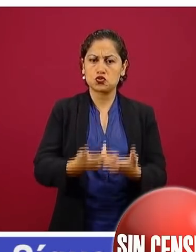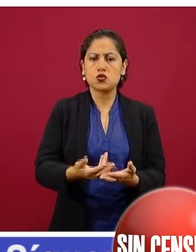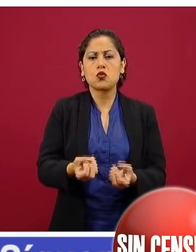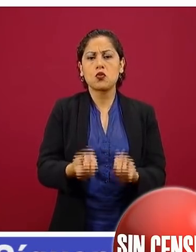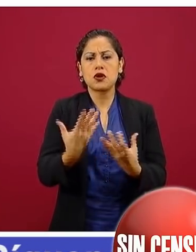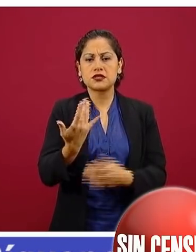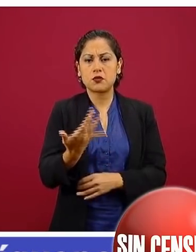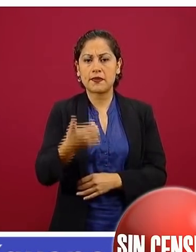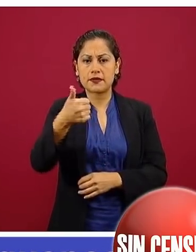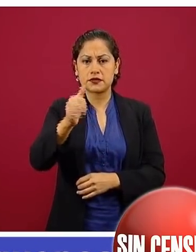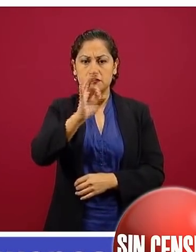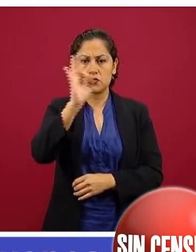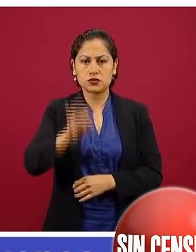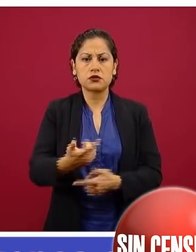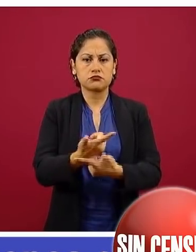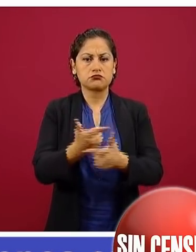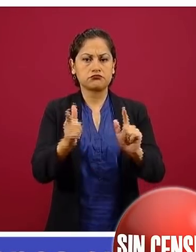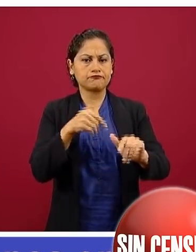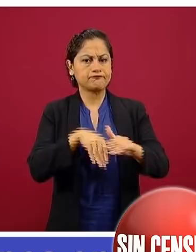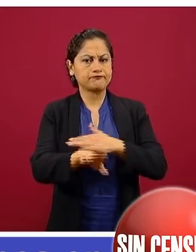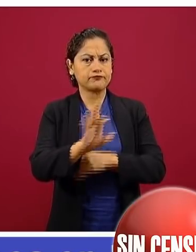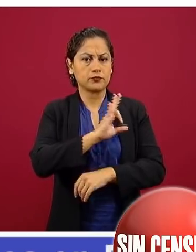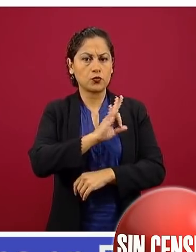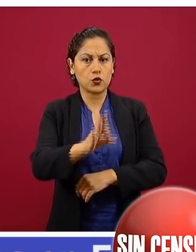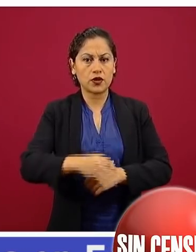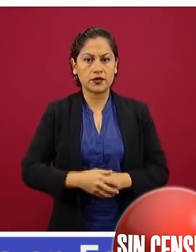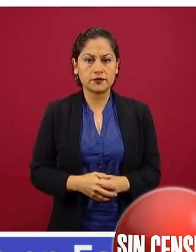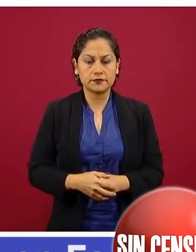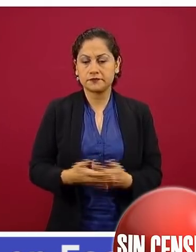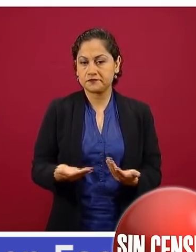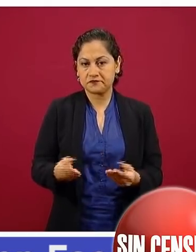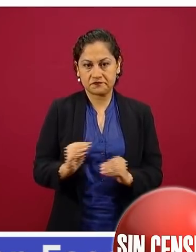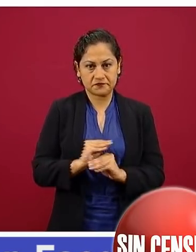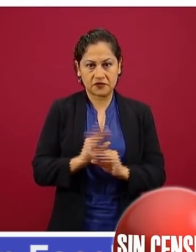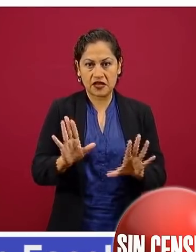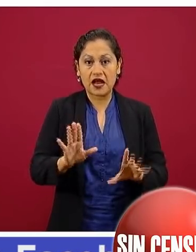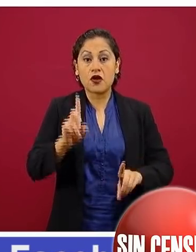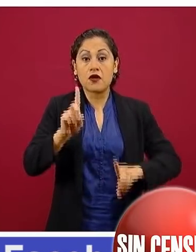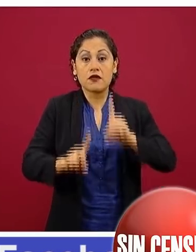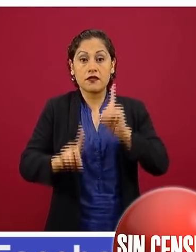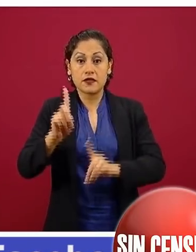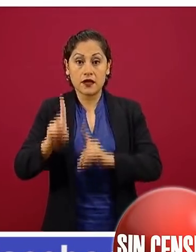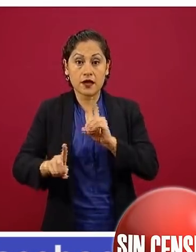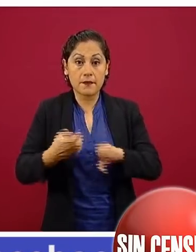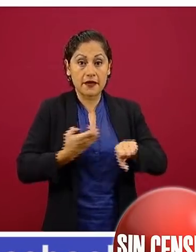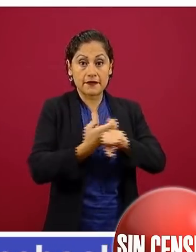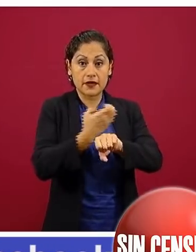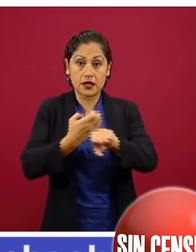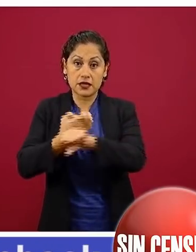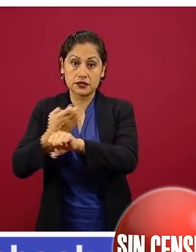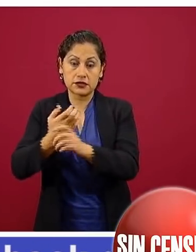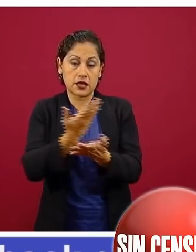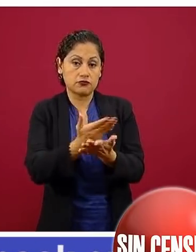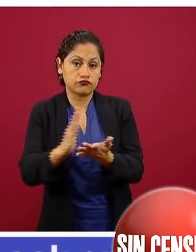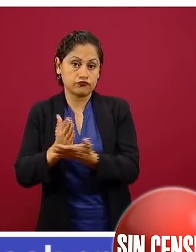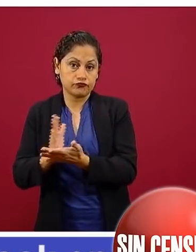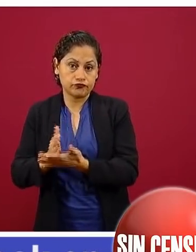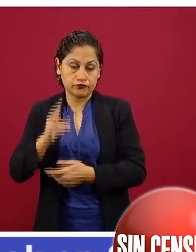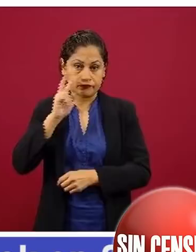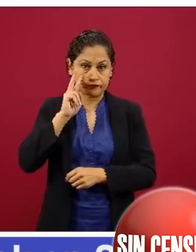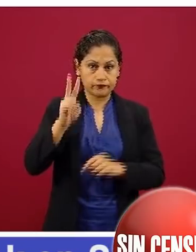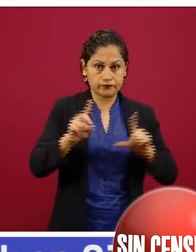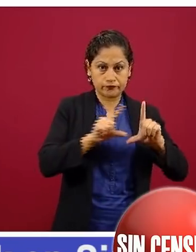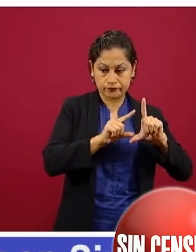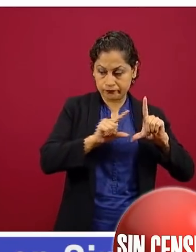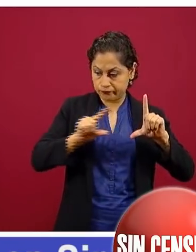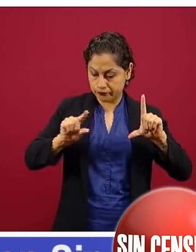56% disponibles. Con variaciones, desde luego, de acuerdo a la intensidad epidémica en cada estado, que se pueden ver de izquierda a derecha